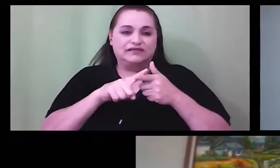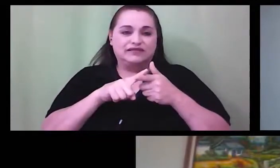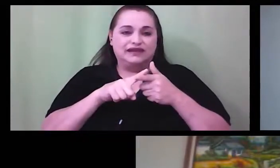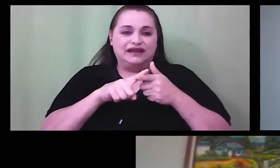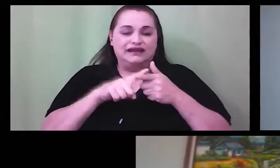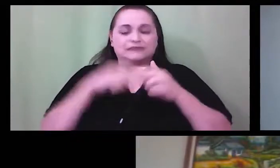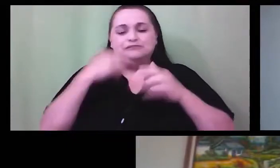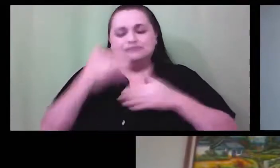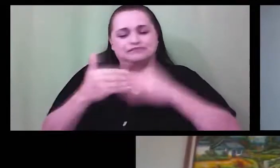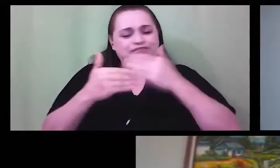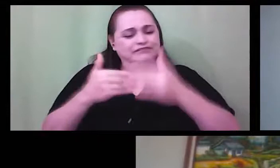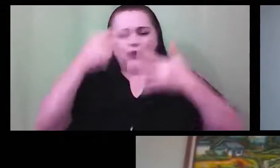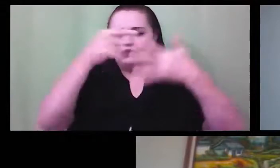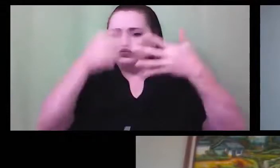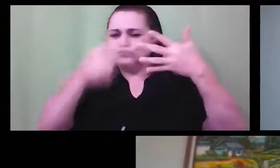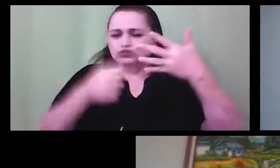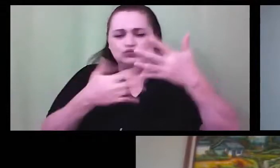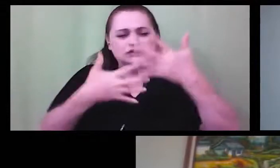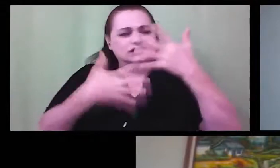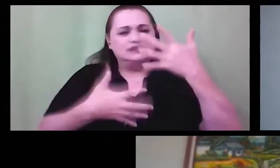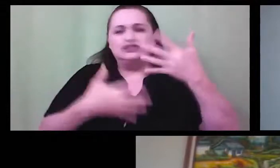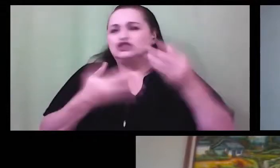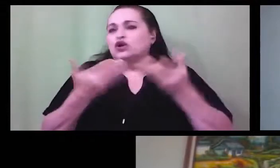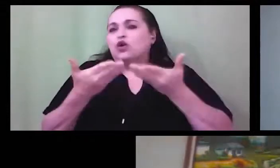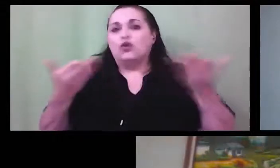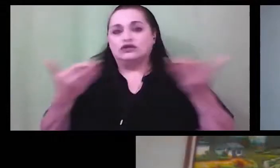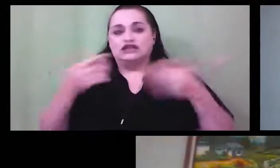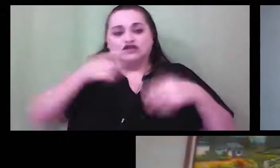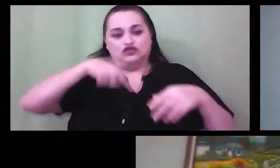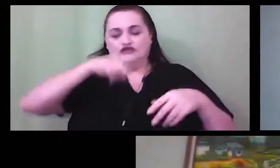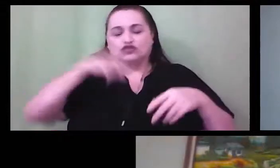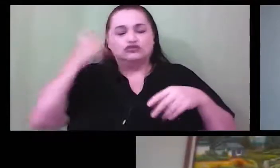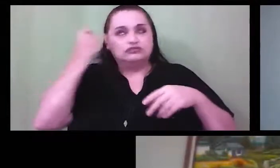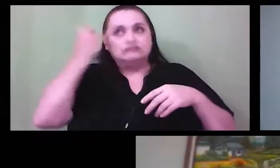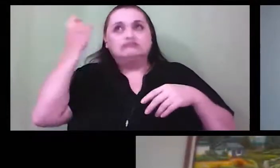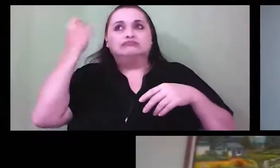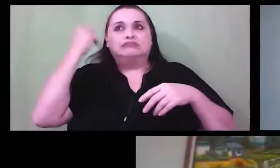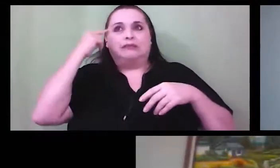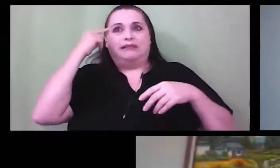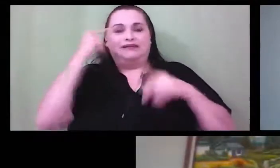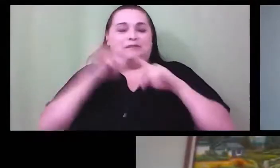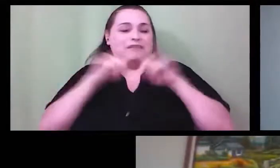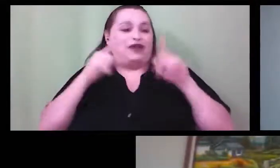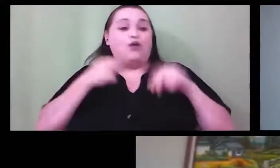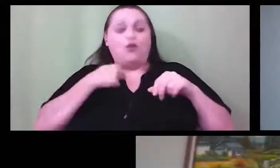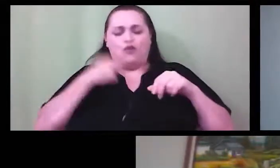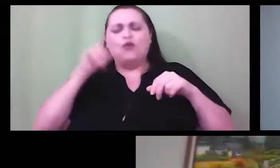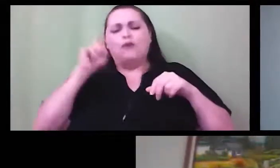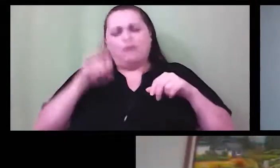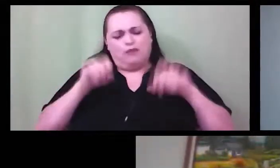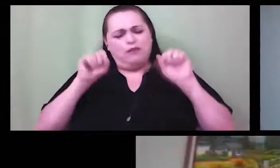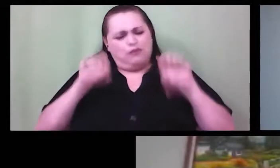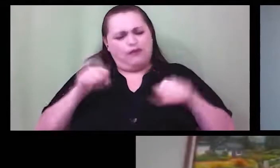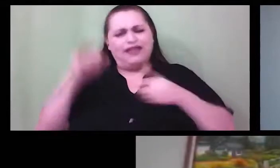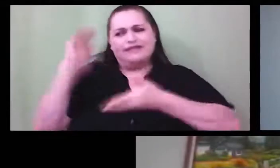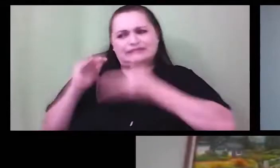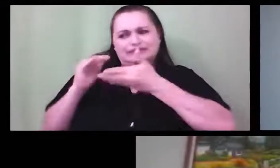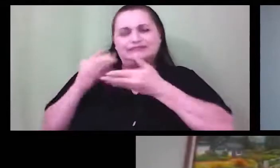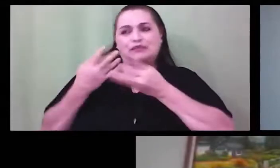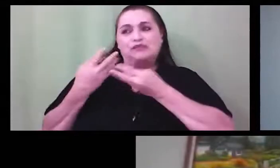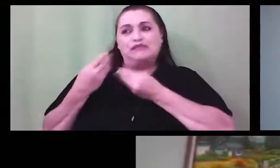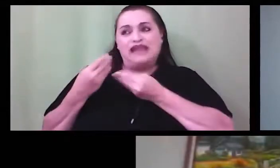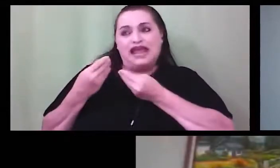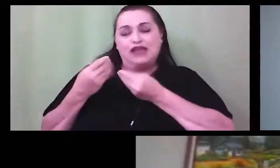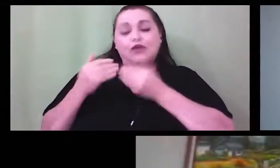fueron un montón de cosas que nosotros se nos vino a la mente, pero como le digo, uno puede bajar un poquito también esa ansiedad